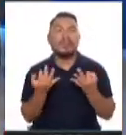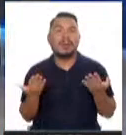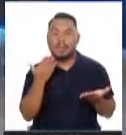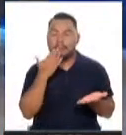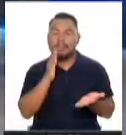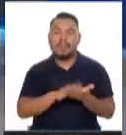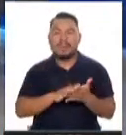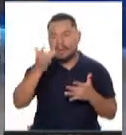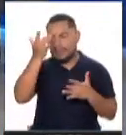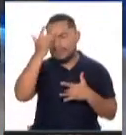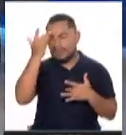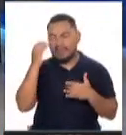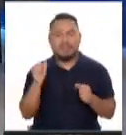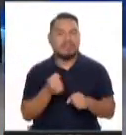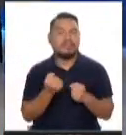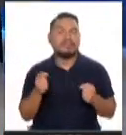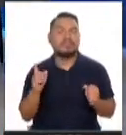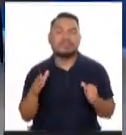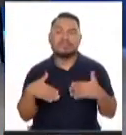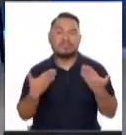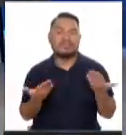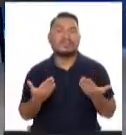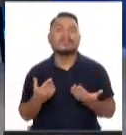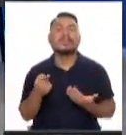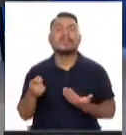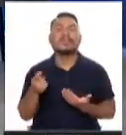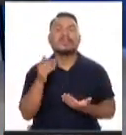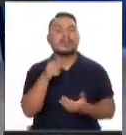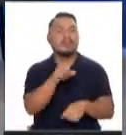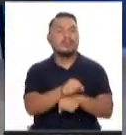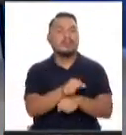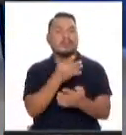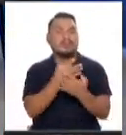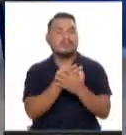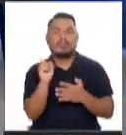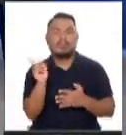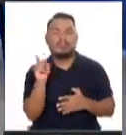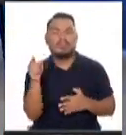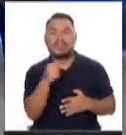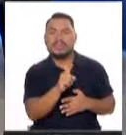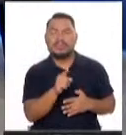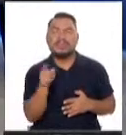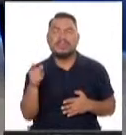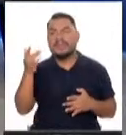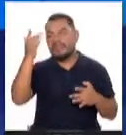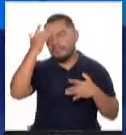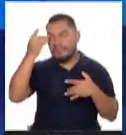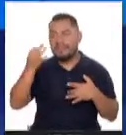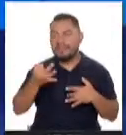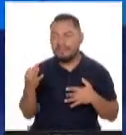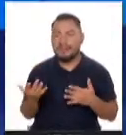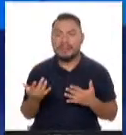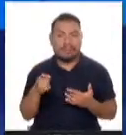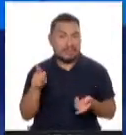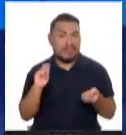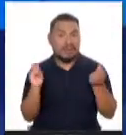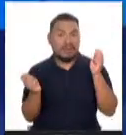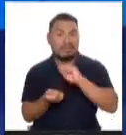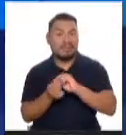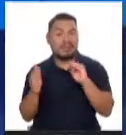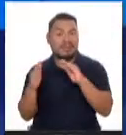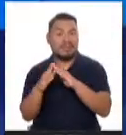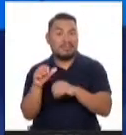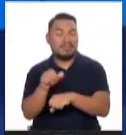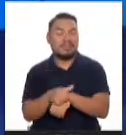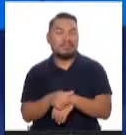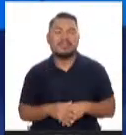mal que lo imposibilita, que este no puede ser tratado en el penal Barbadillo? ¿Ahí cambiaría la figura? Sería muy raro,